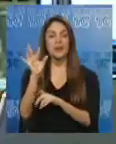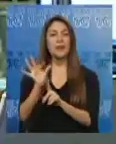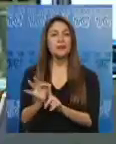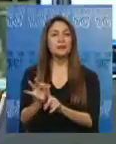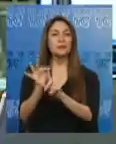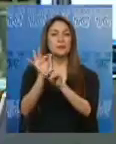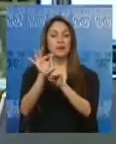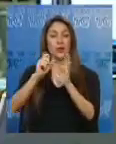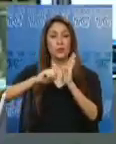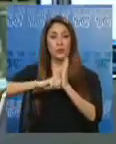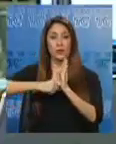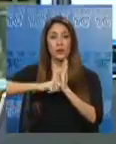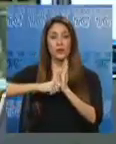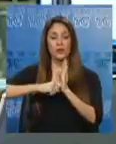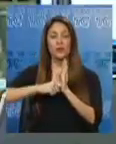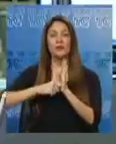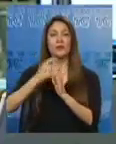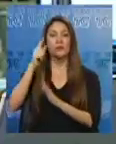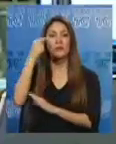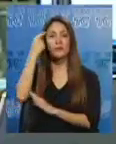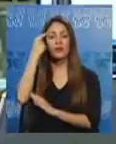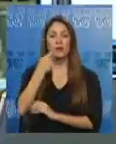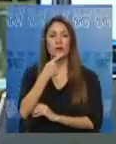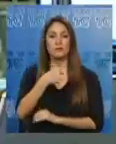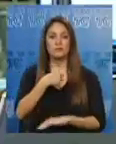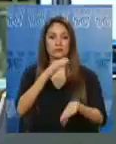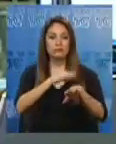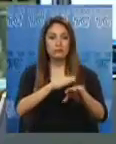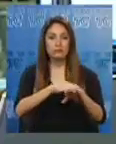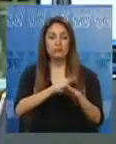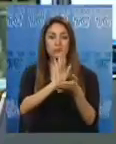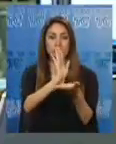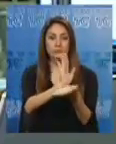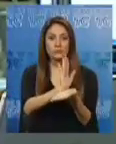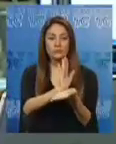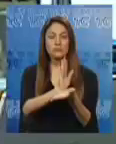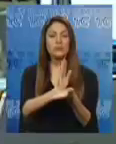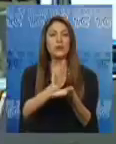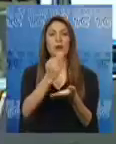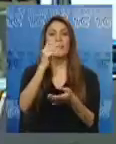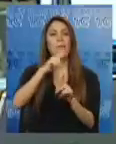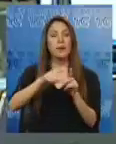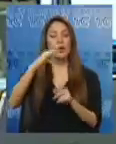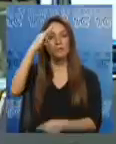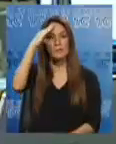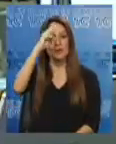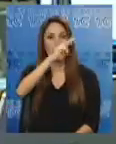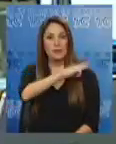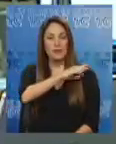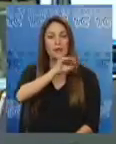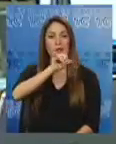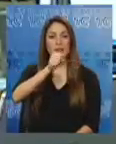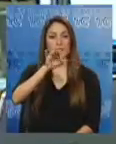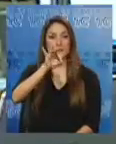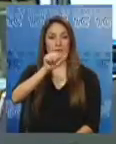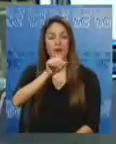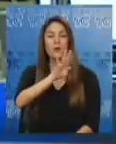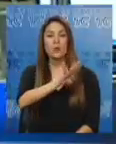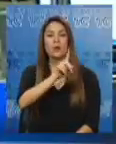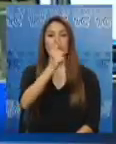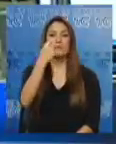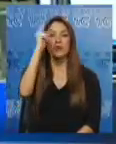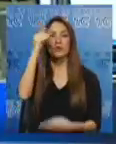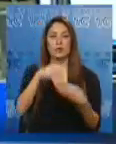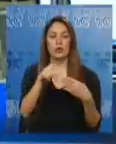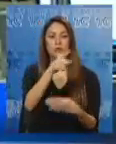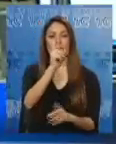La Contraloría General del Estado recomienda al Instituto de Seguridad Social de las Fuerzas Armadas, ISFA, devolver los 41 millones